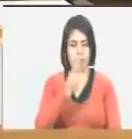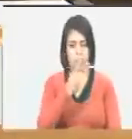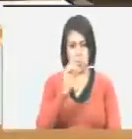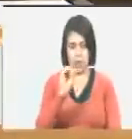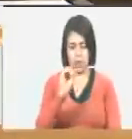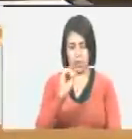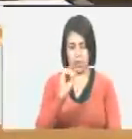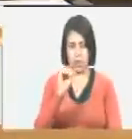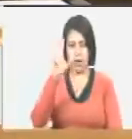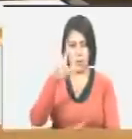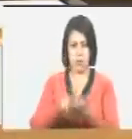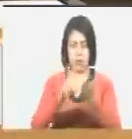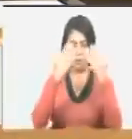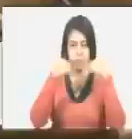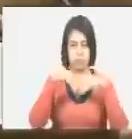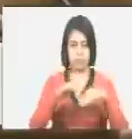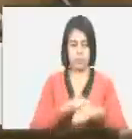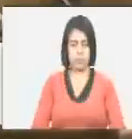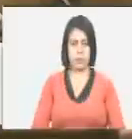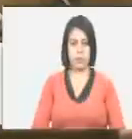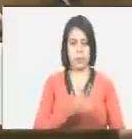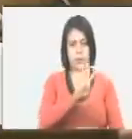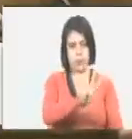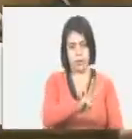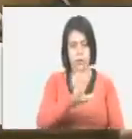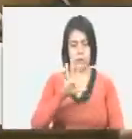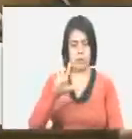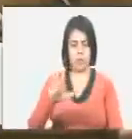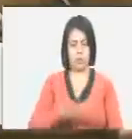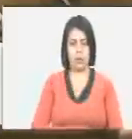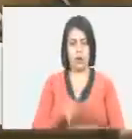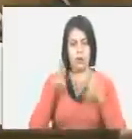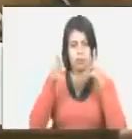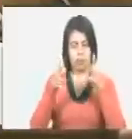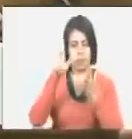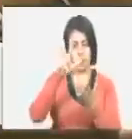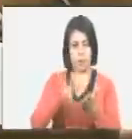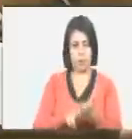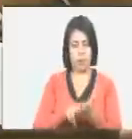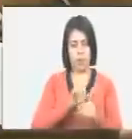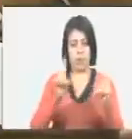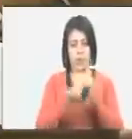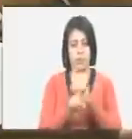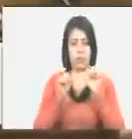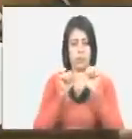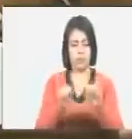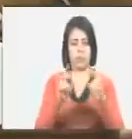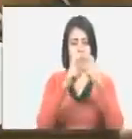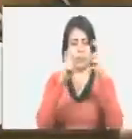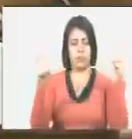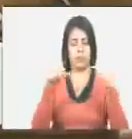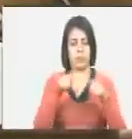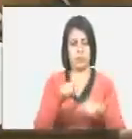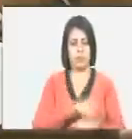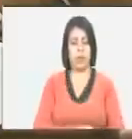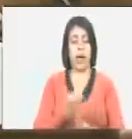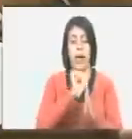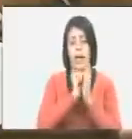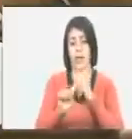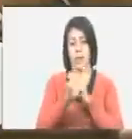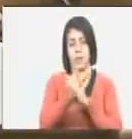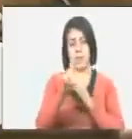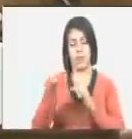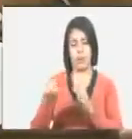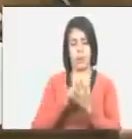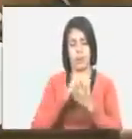20. Aprobado. Siguiente. Cuadragésimo quinto. Se sugiere aprobar sin modificación la denominación del epígrafe del artículo